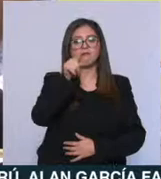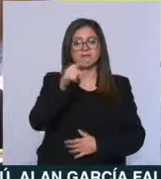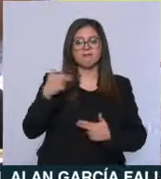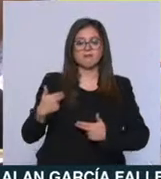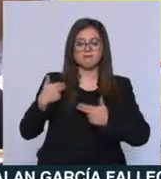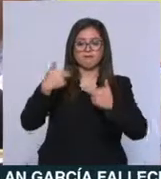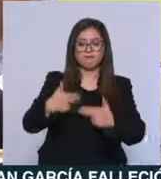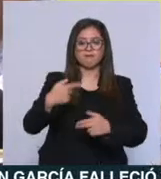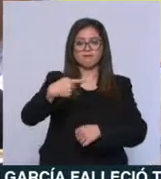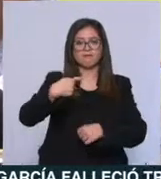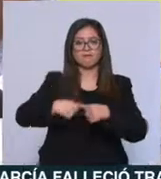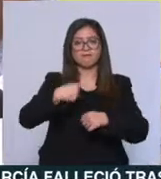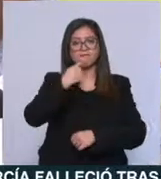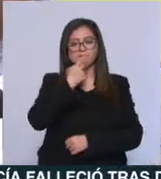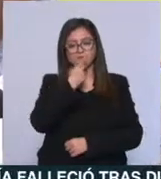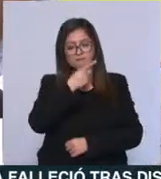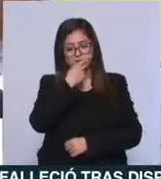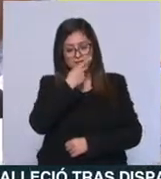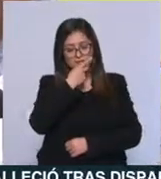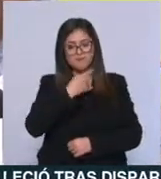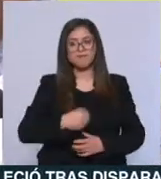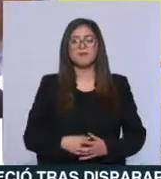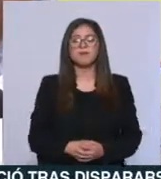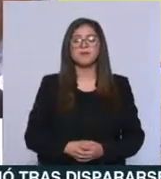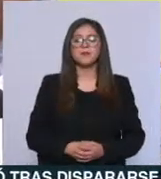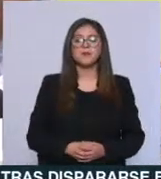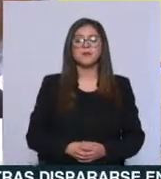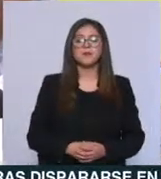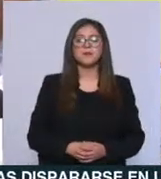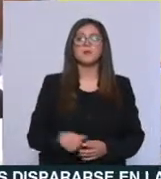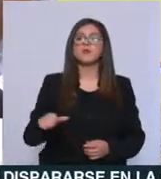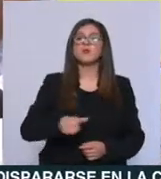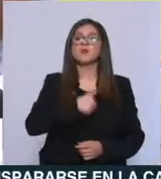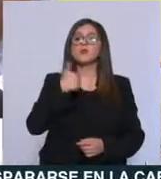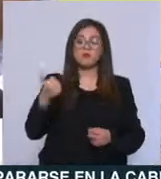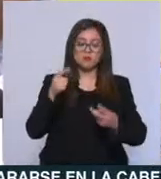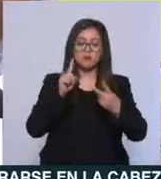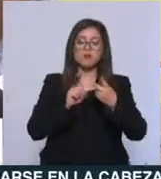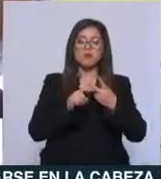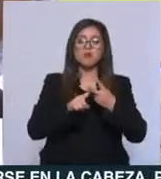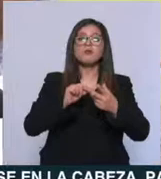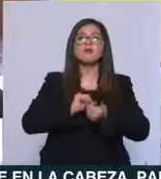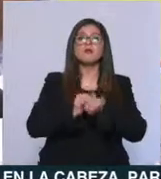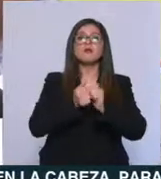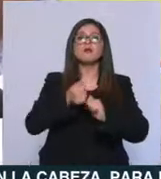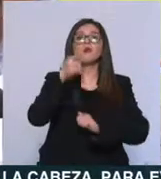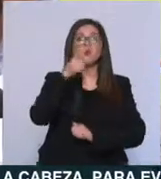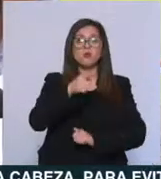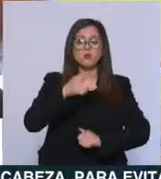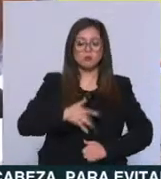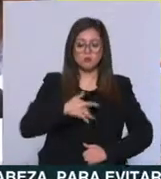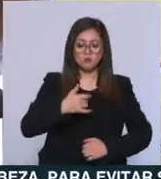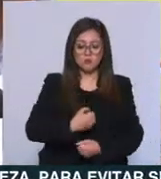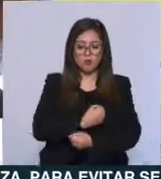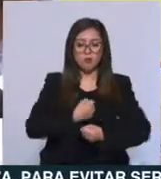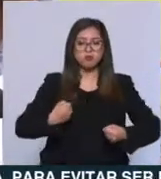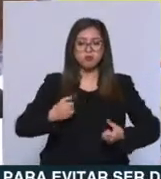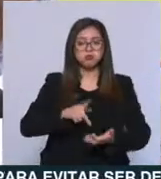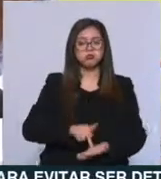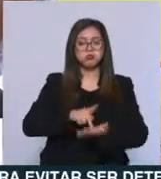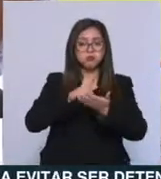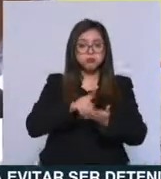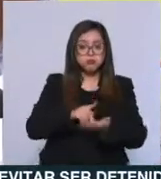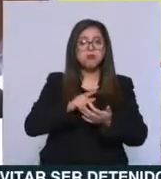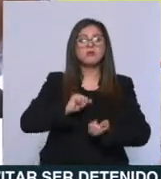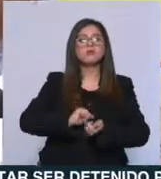la enfermedad. Otro punto importante a tomar en consideración es si tienen sobrepeso u obesidad, la probabilidad